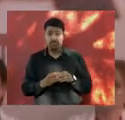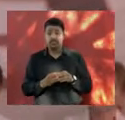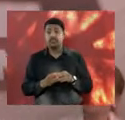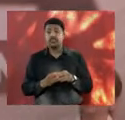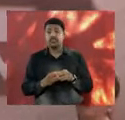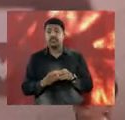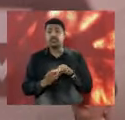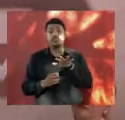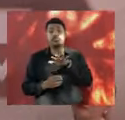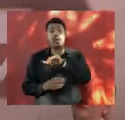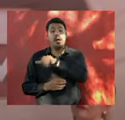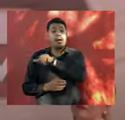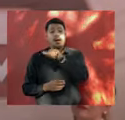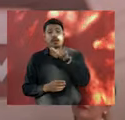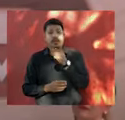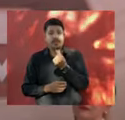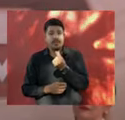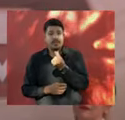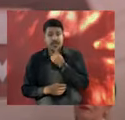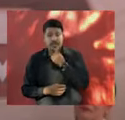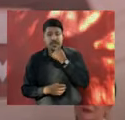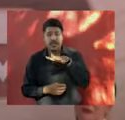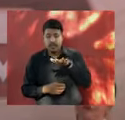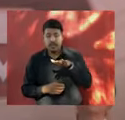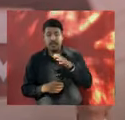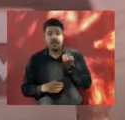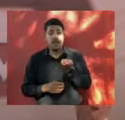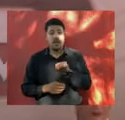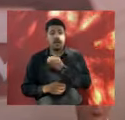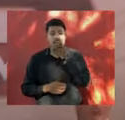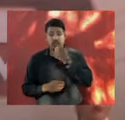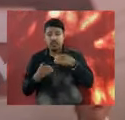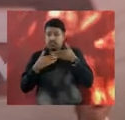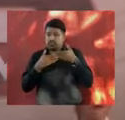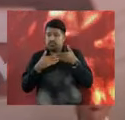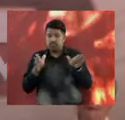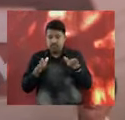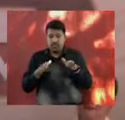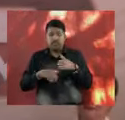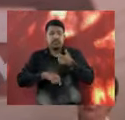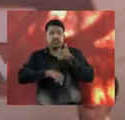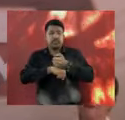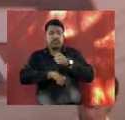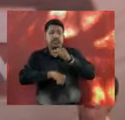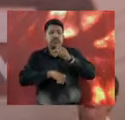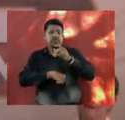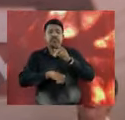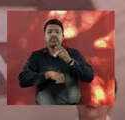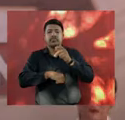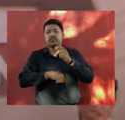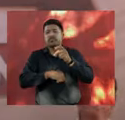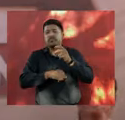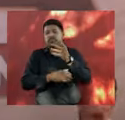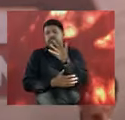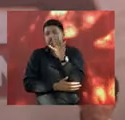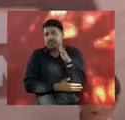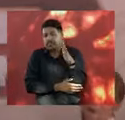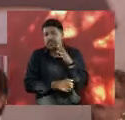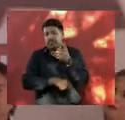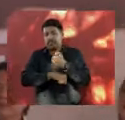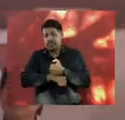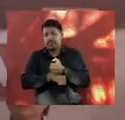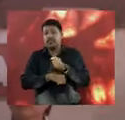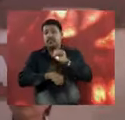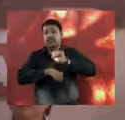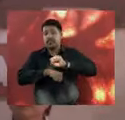todos los niños y niñas que van a escuela pública, preescolar, primaria y secundaria, una pequeña beca que les